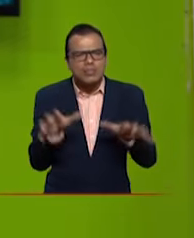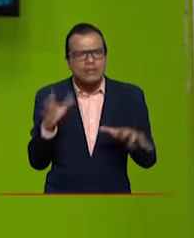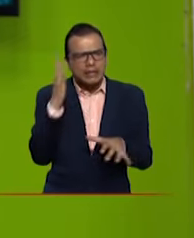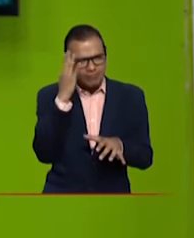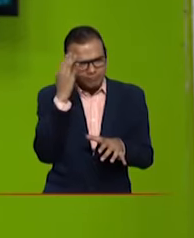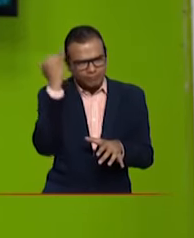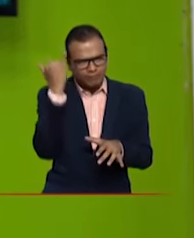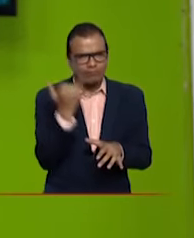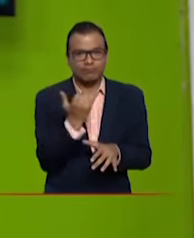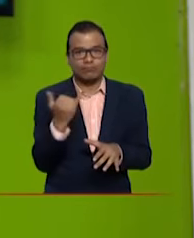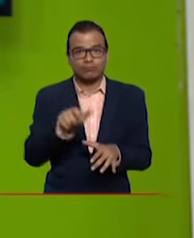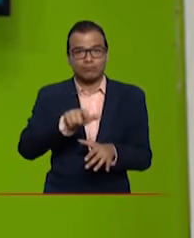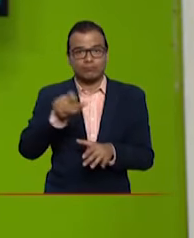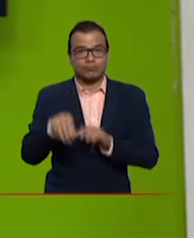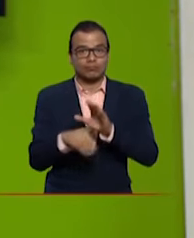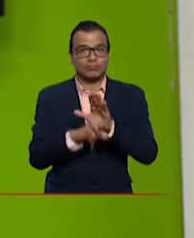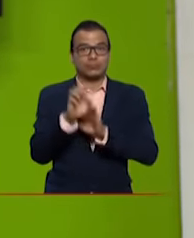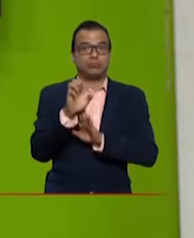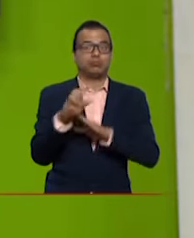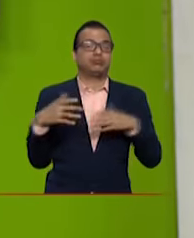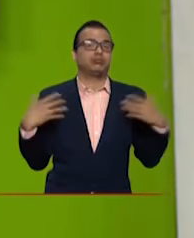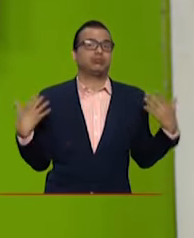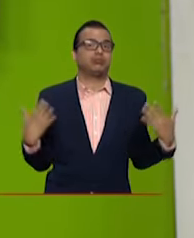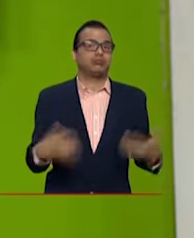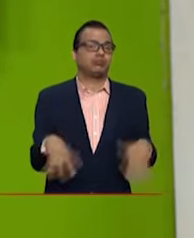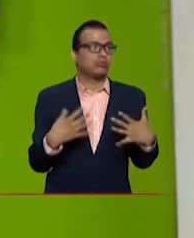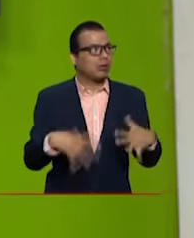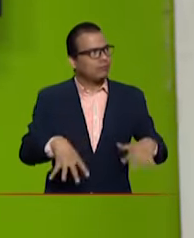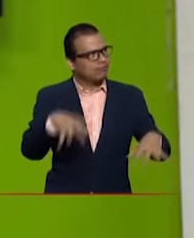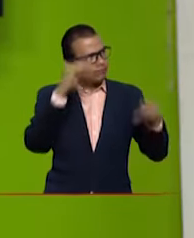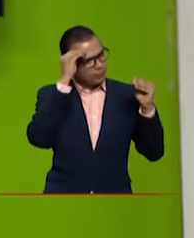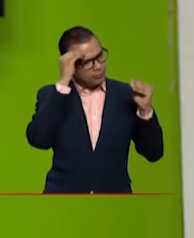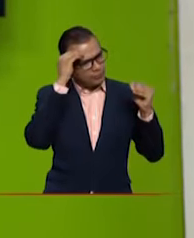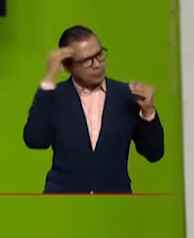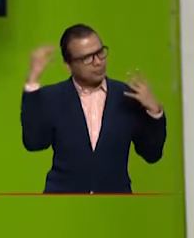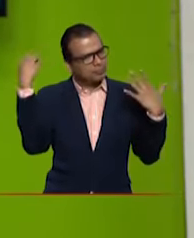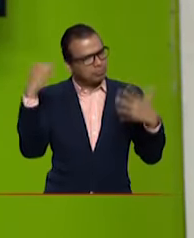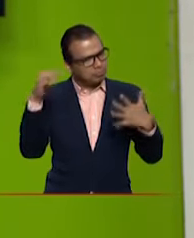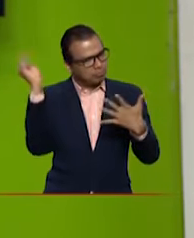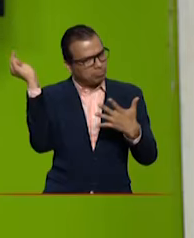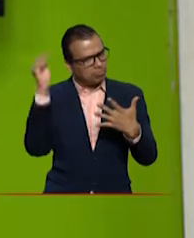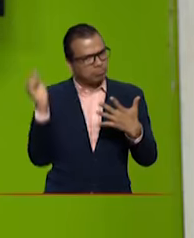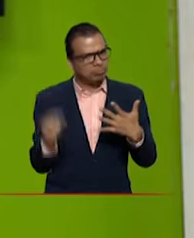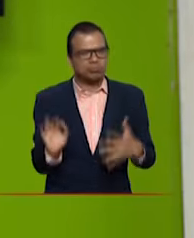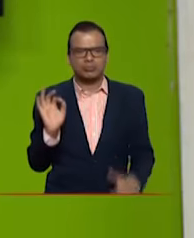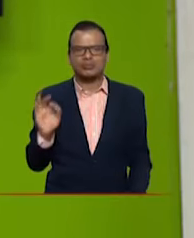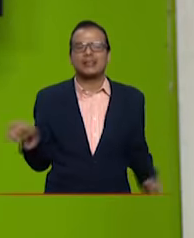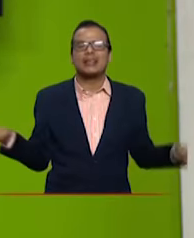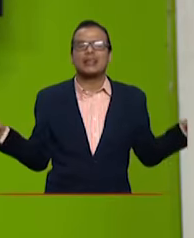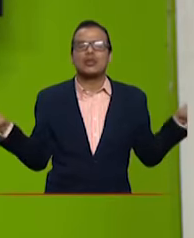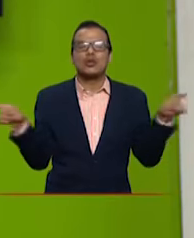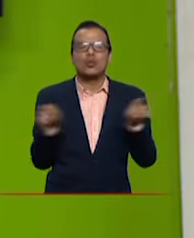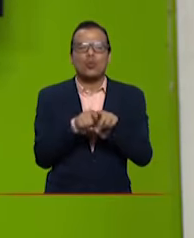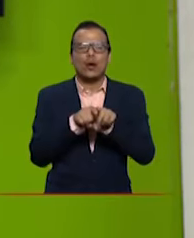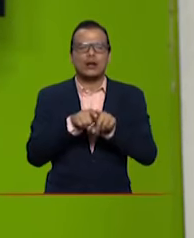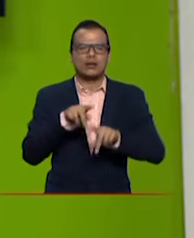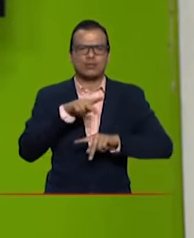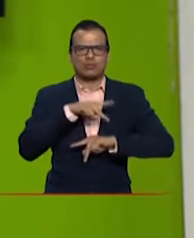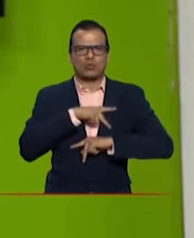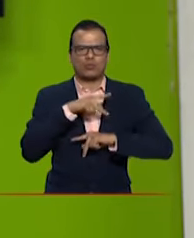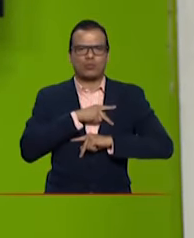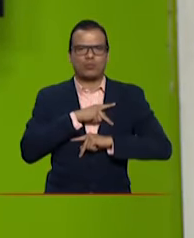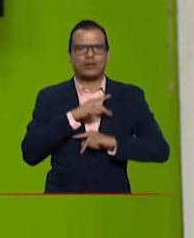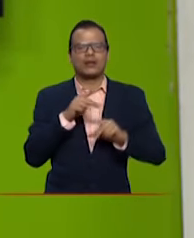a ver a todos los emprendedores enseñándole a todos los colombianos de qué manera hacen sus productos. Entonces va a ser una fiesta de la